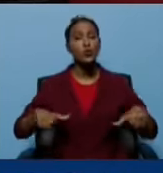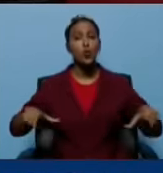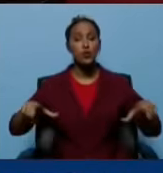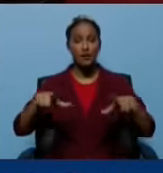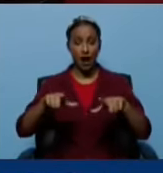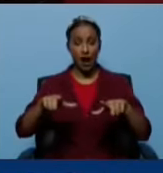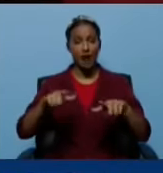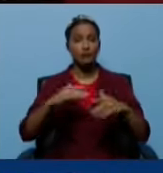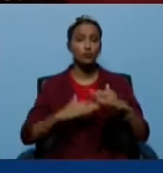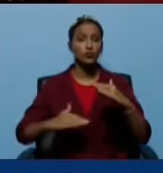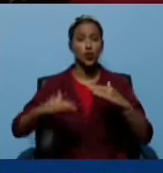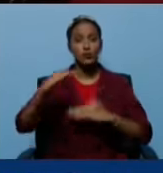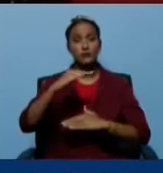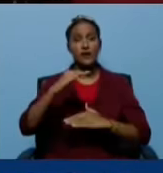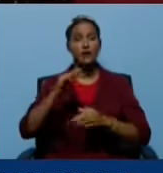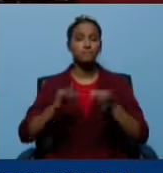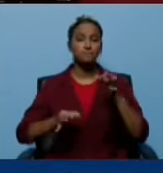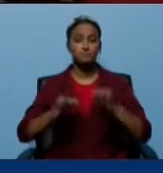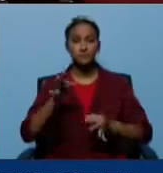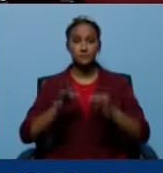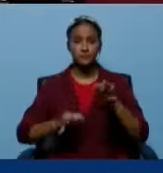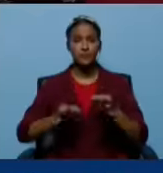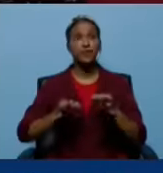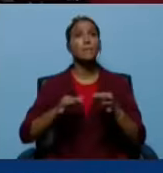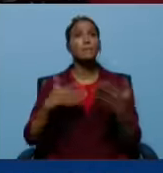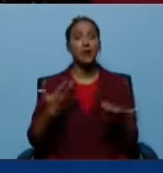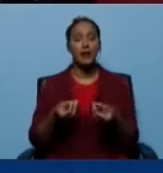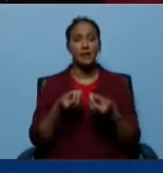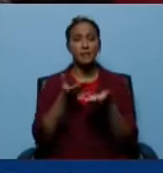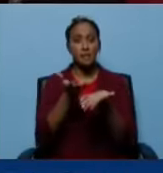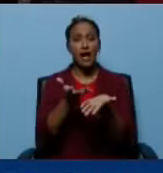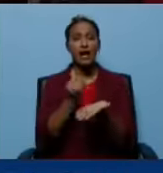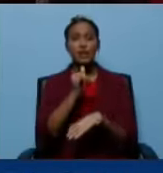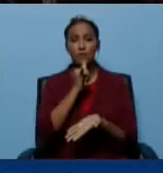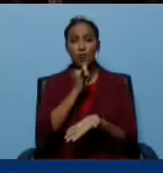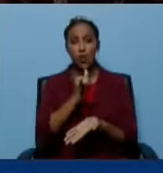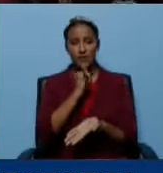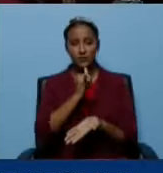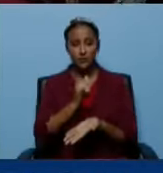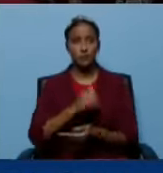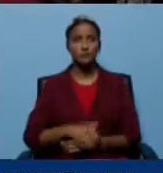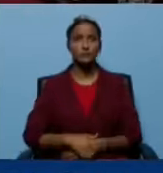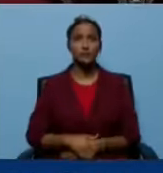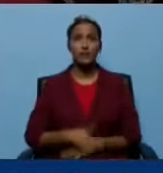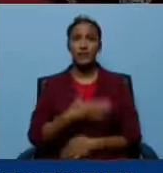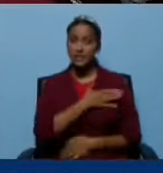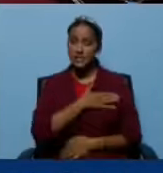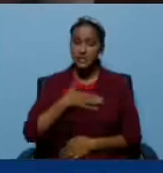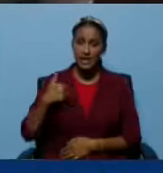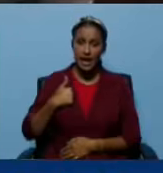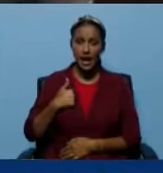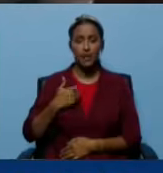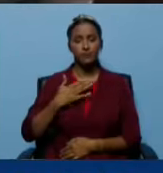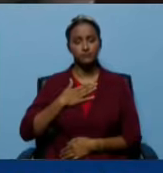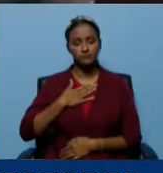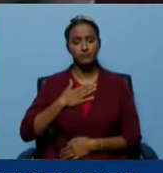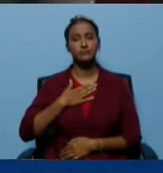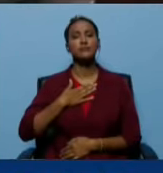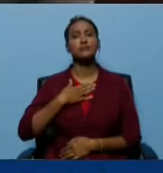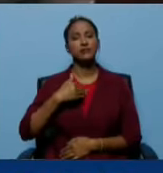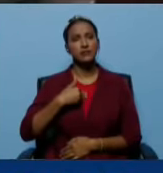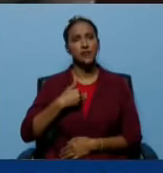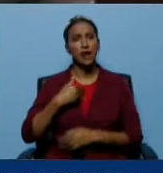compartir información de interés y atención nacional. Quiero aprovechar estas breves palabras para